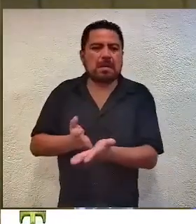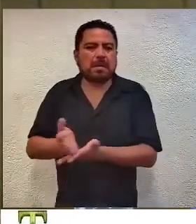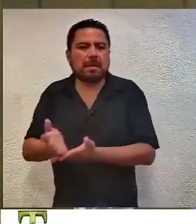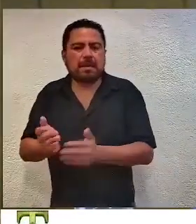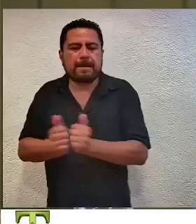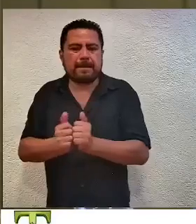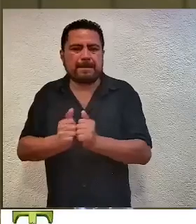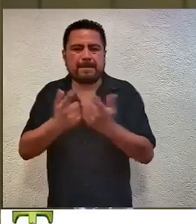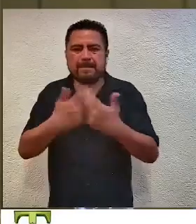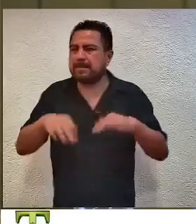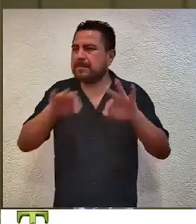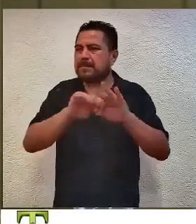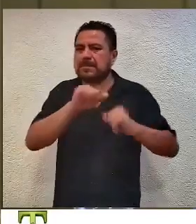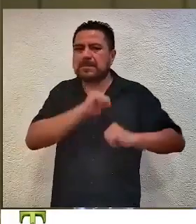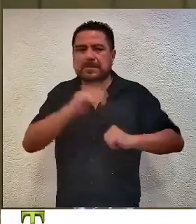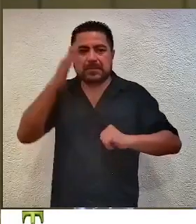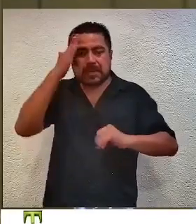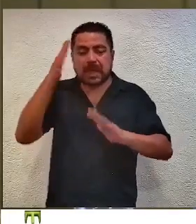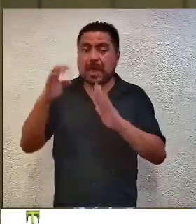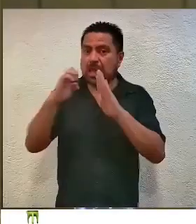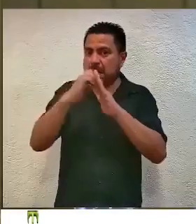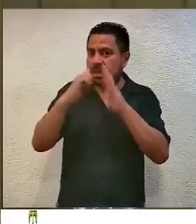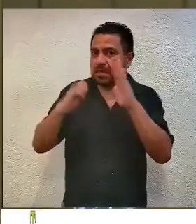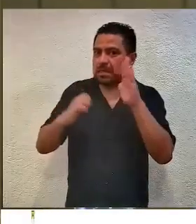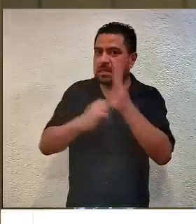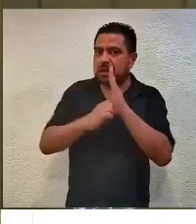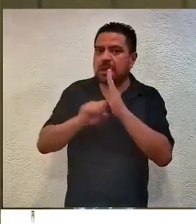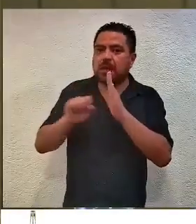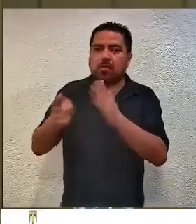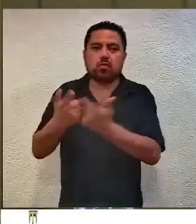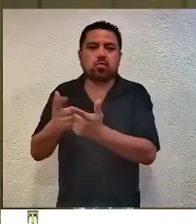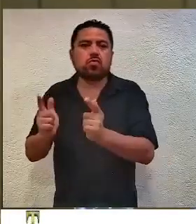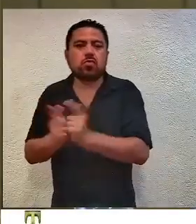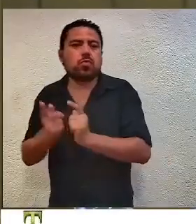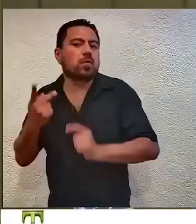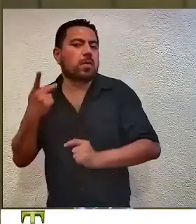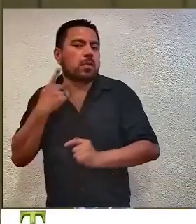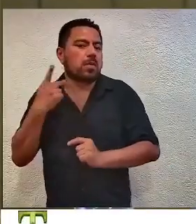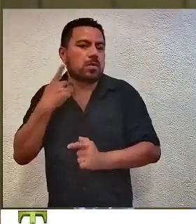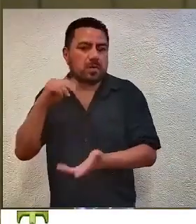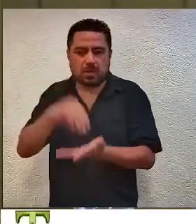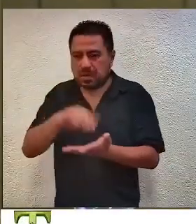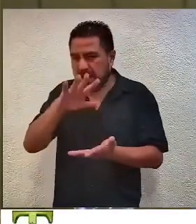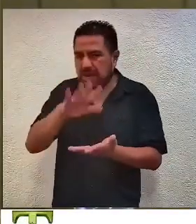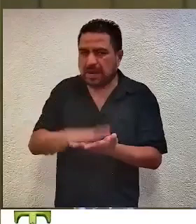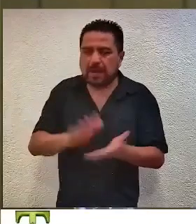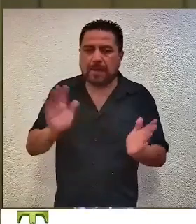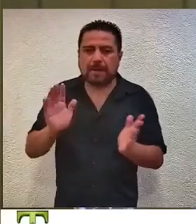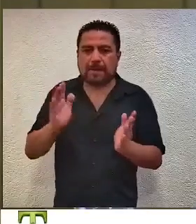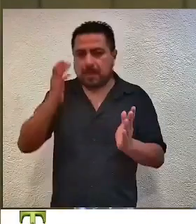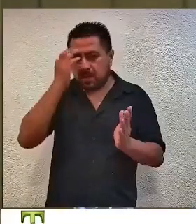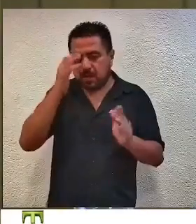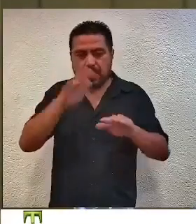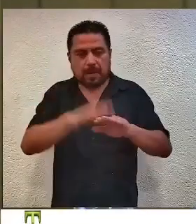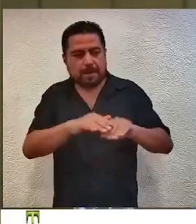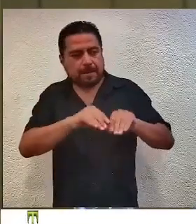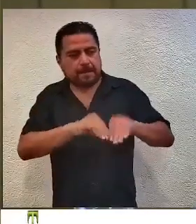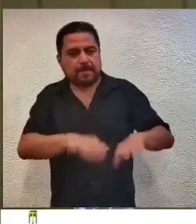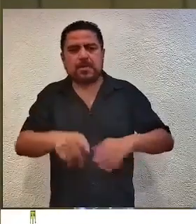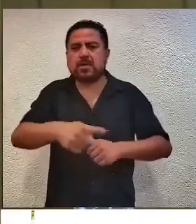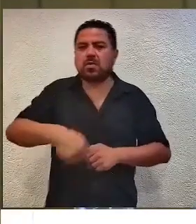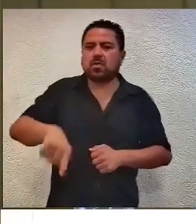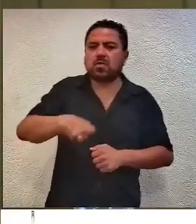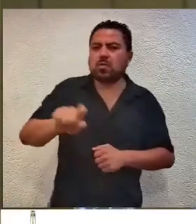los principios de ética que el mismo partido político establece y que les dio a conocer cuando